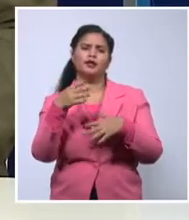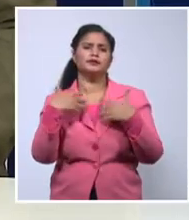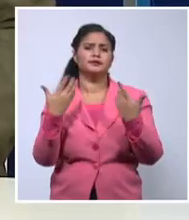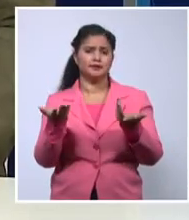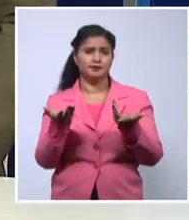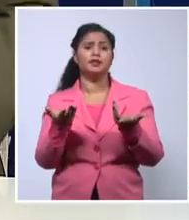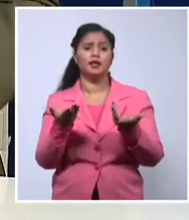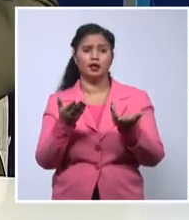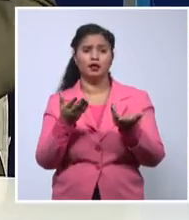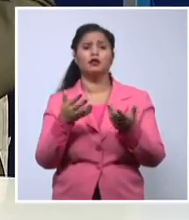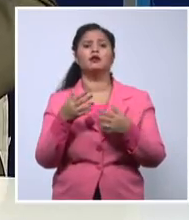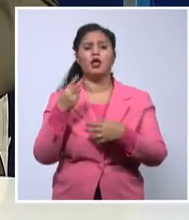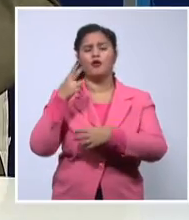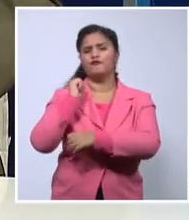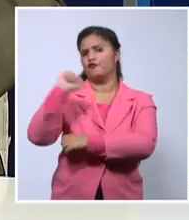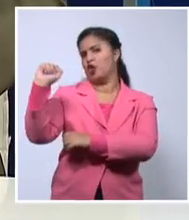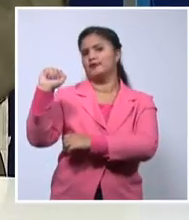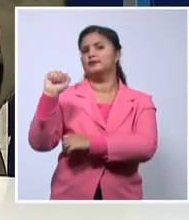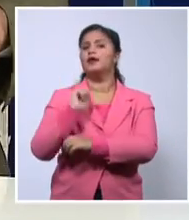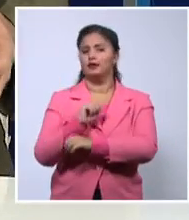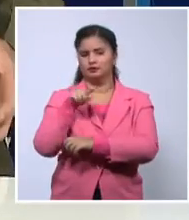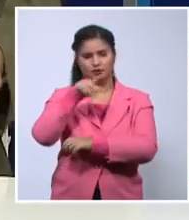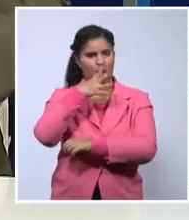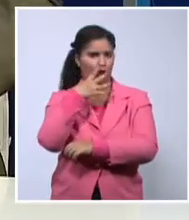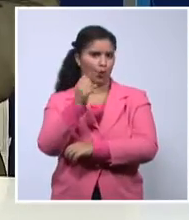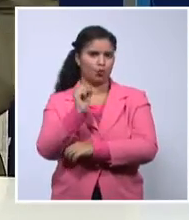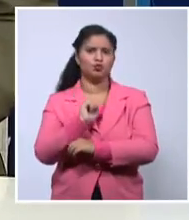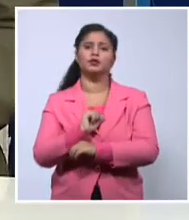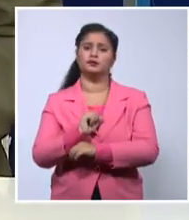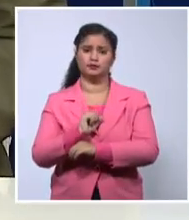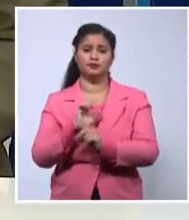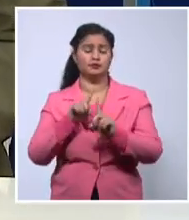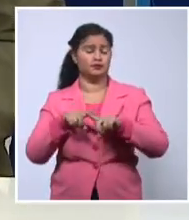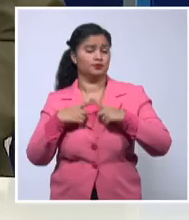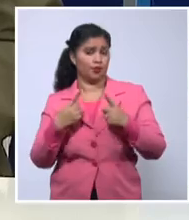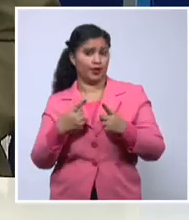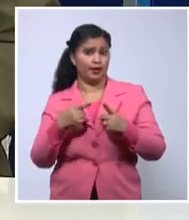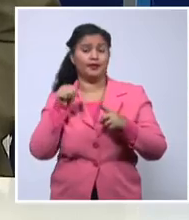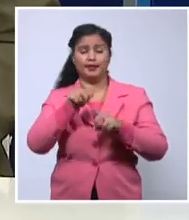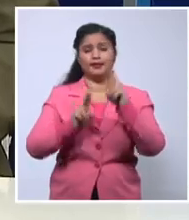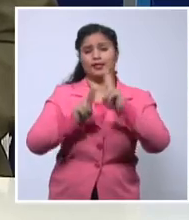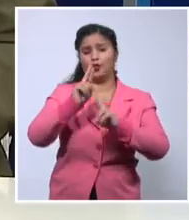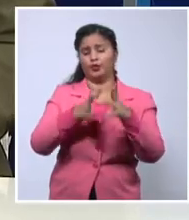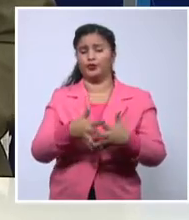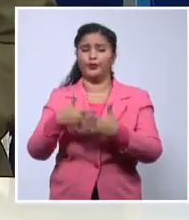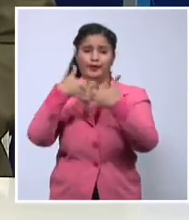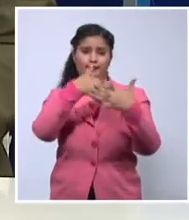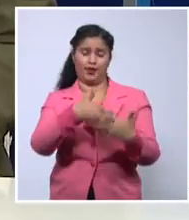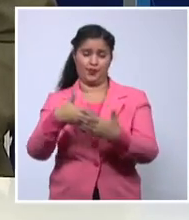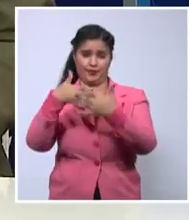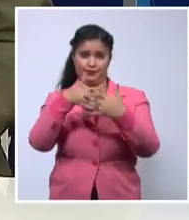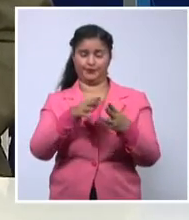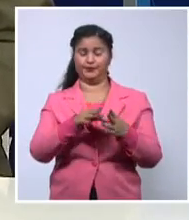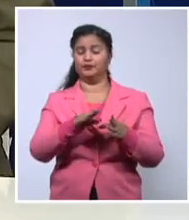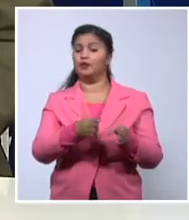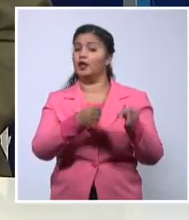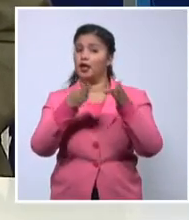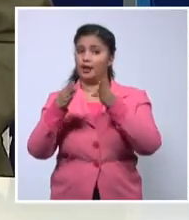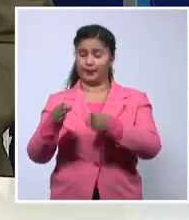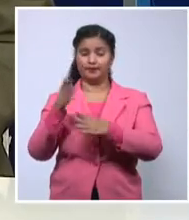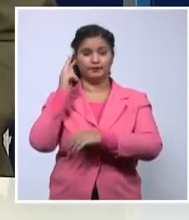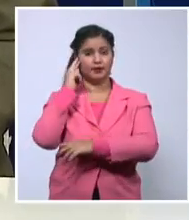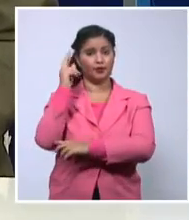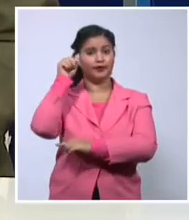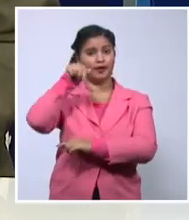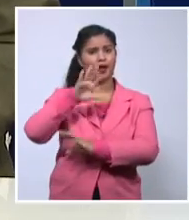giro porque está demasiado comprometida con el guión de Washington. Recordemos solo un detalle en este sentido: los